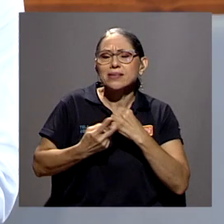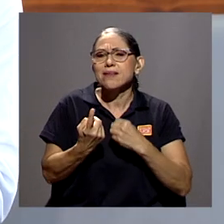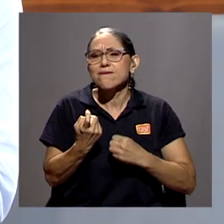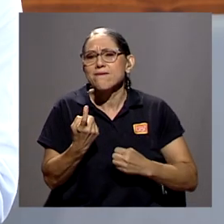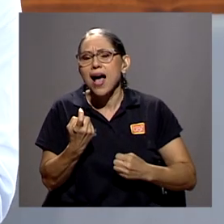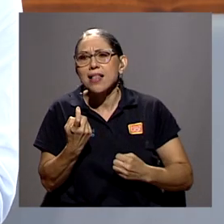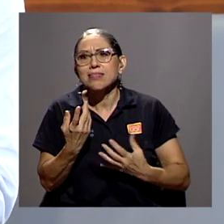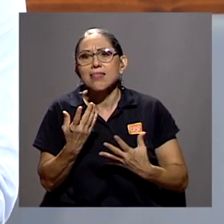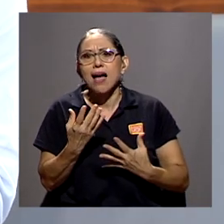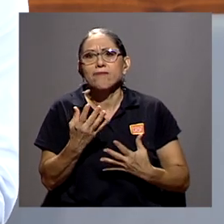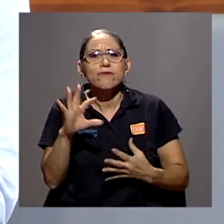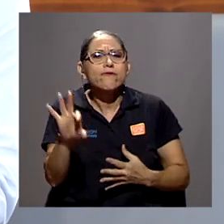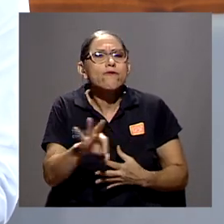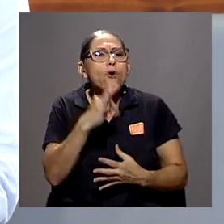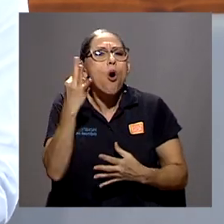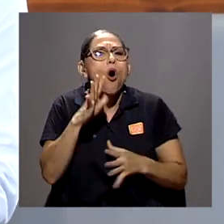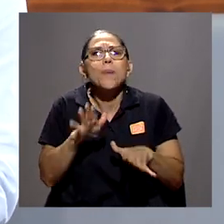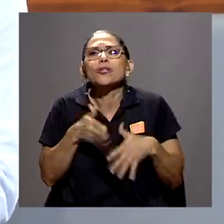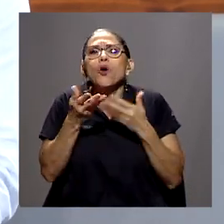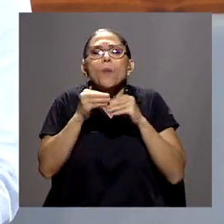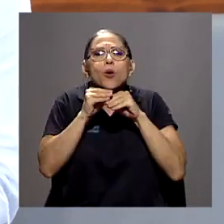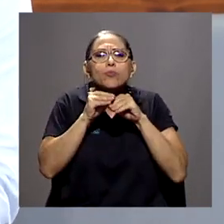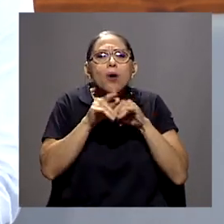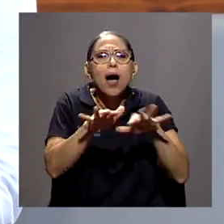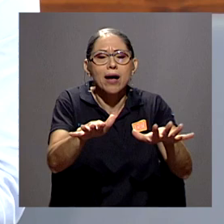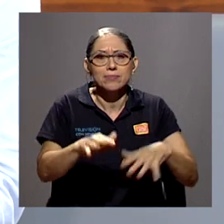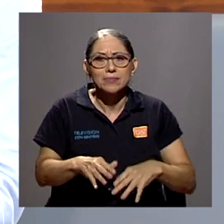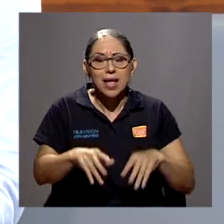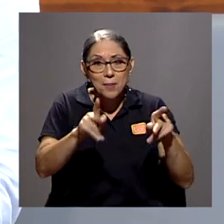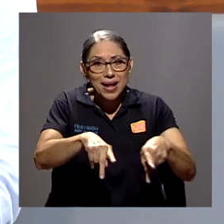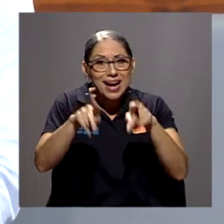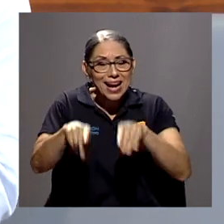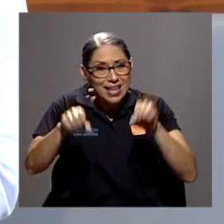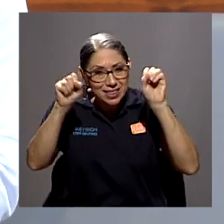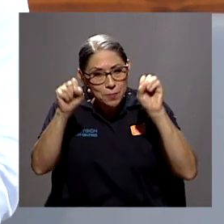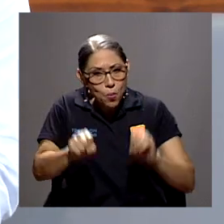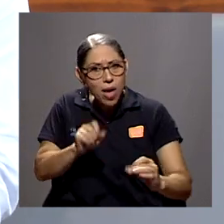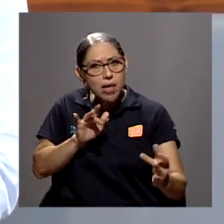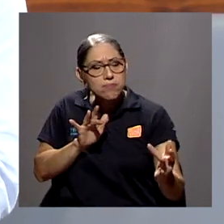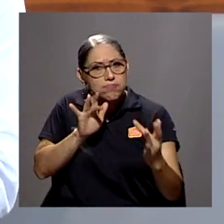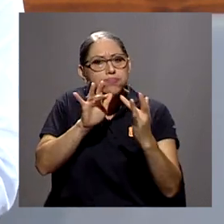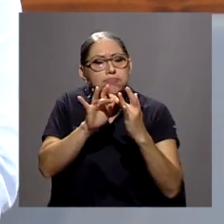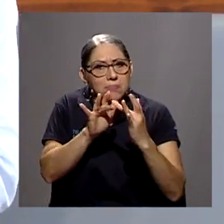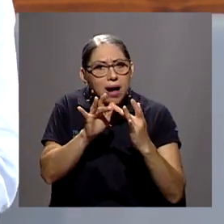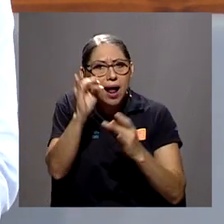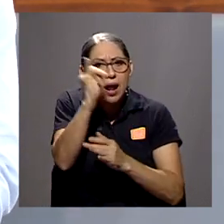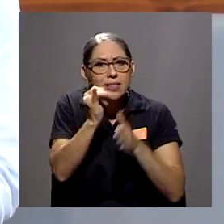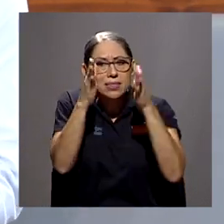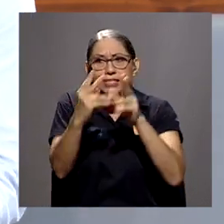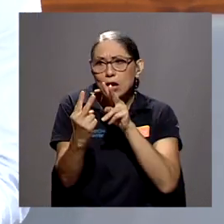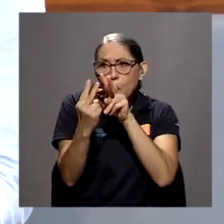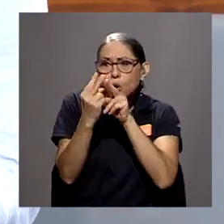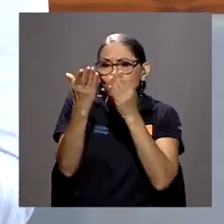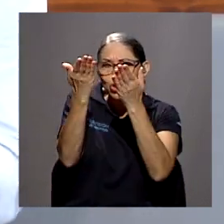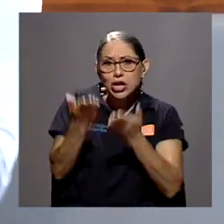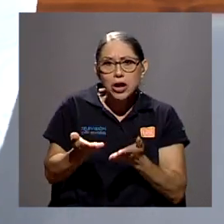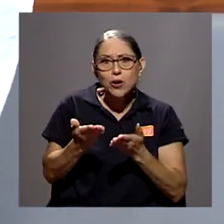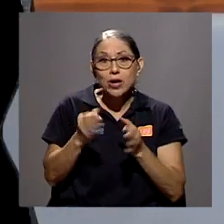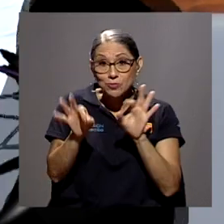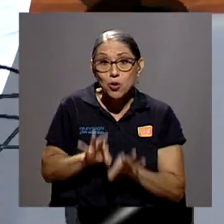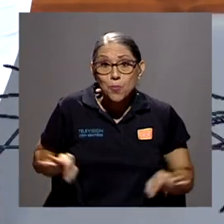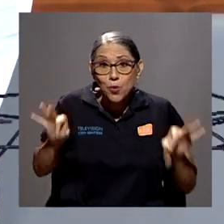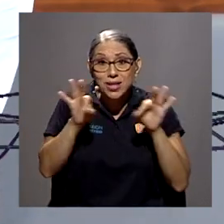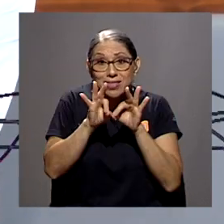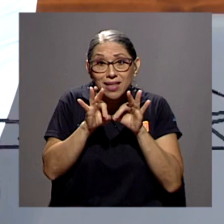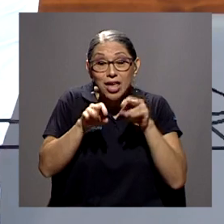de canales de difusión y medios de que la gente pueda llegar al artista y conocer al artista creo que es algo muy importante cuando la persona